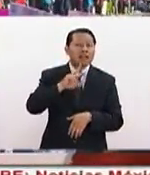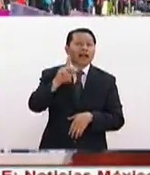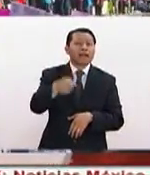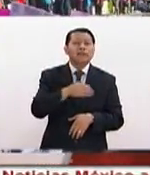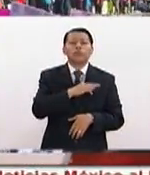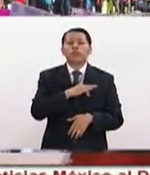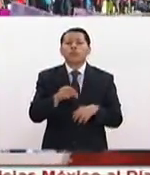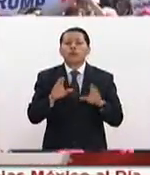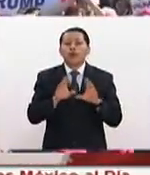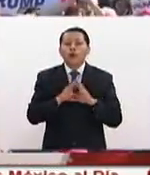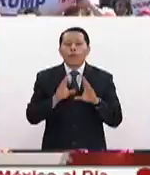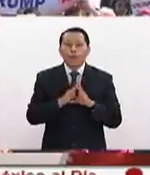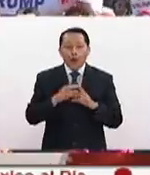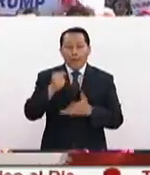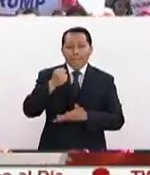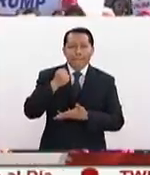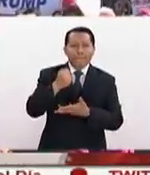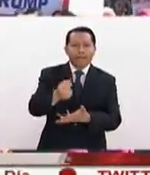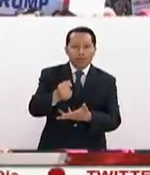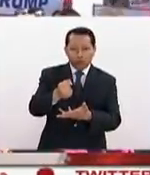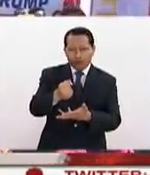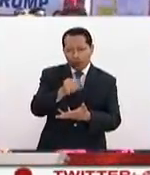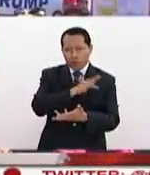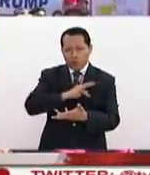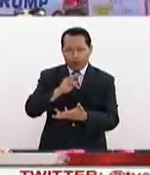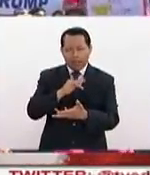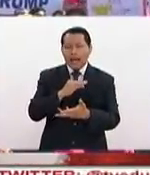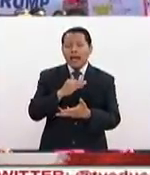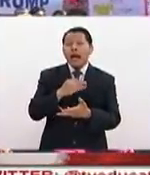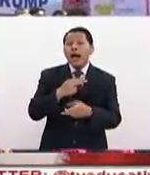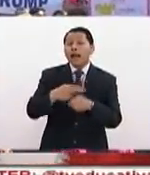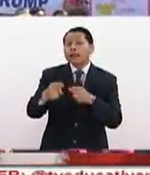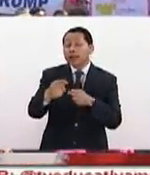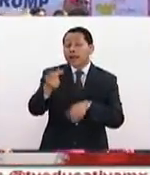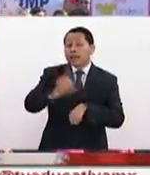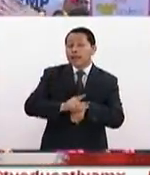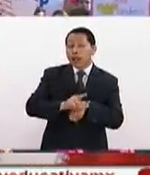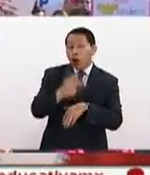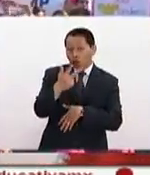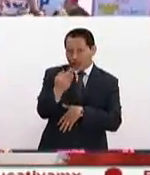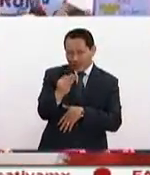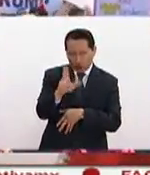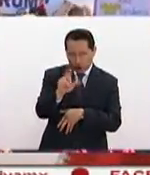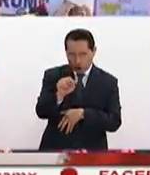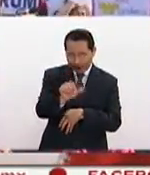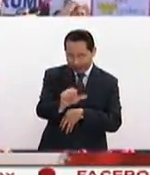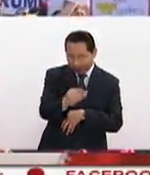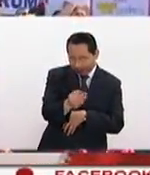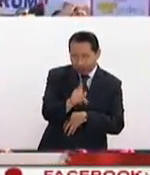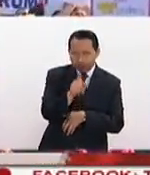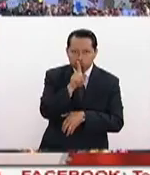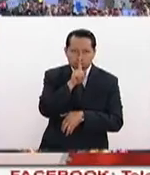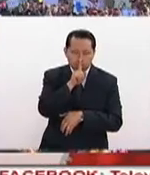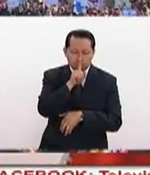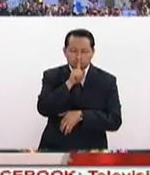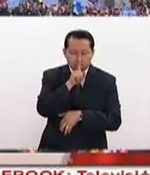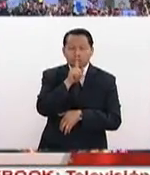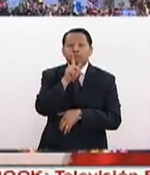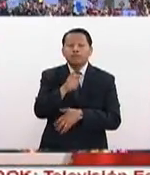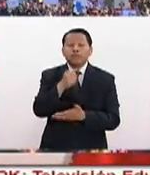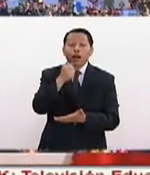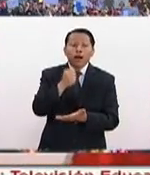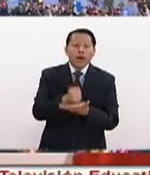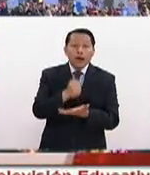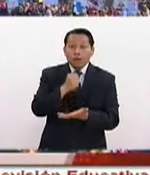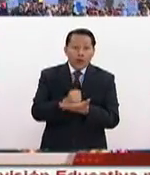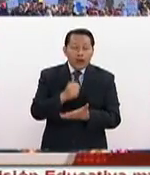se extendería el presupuesto federal hasta el 8 de febrero, no el 16 de febrero como está en la Cámara Baja. Si es aprobado por